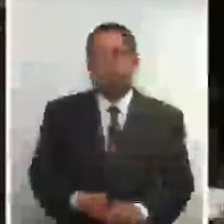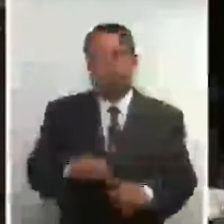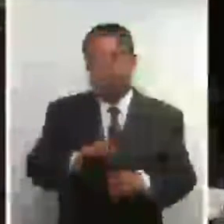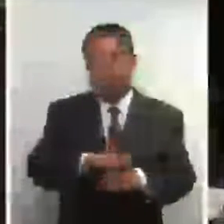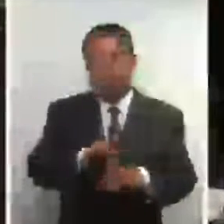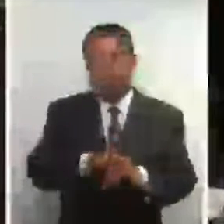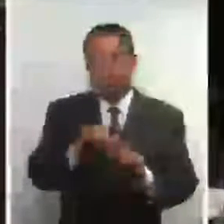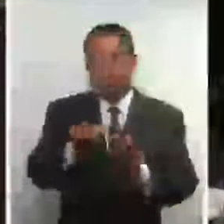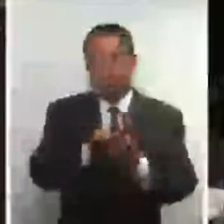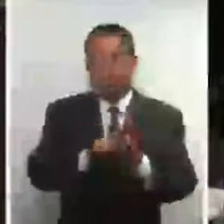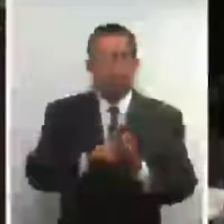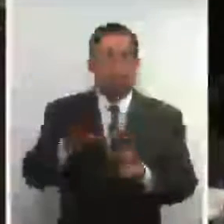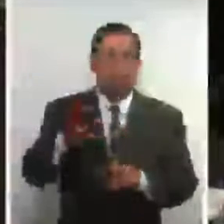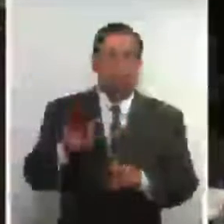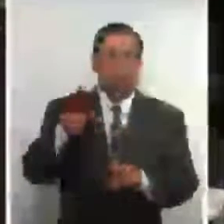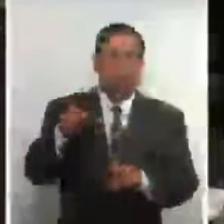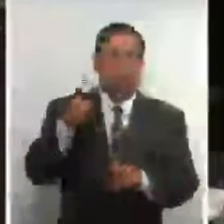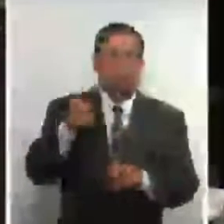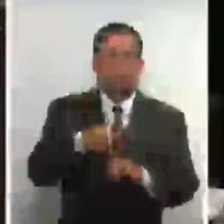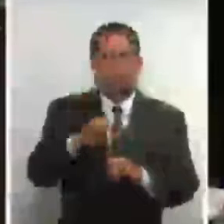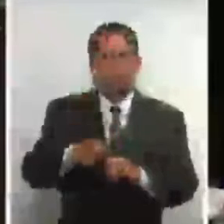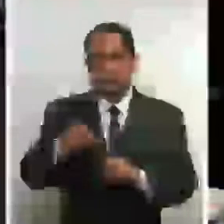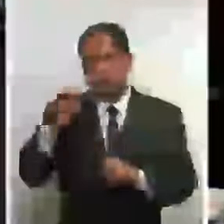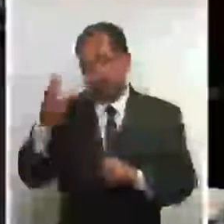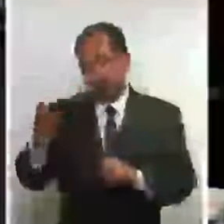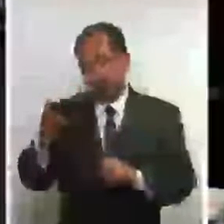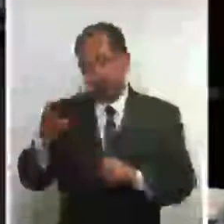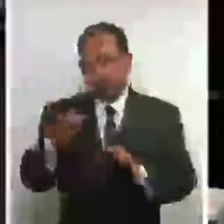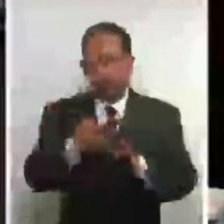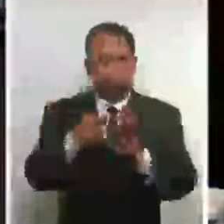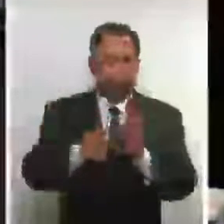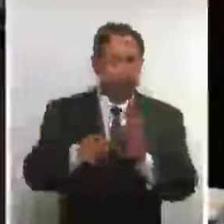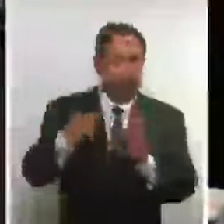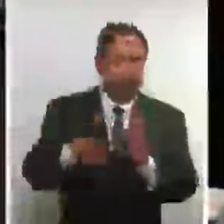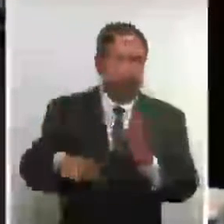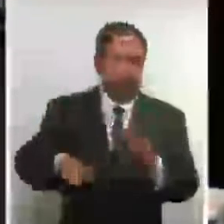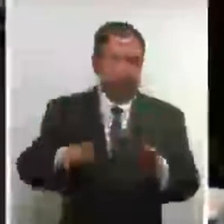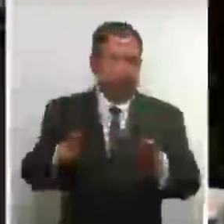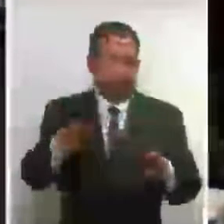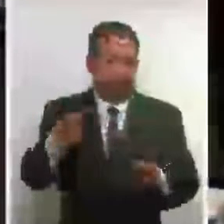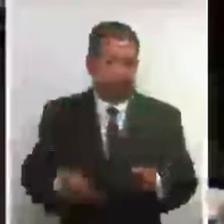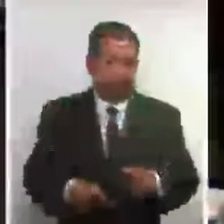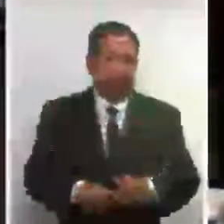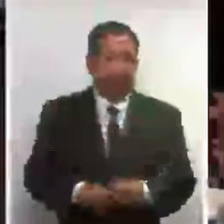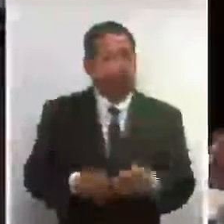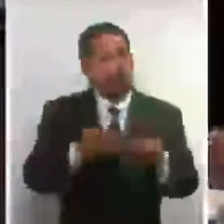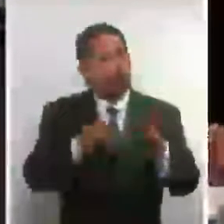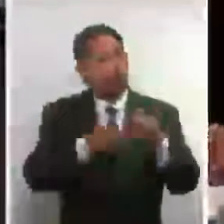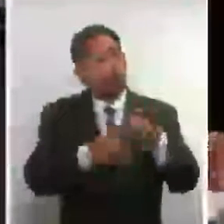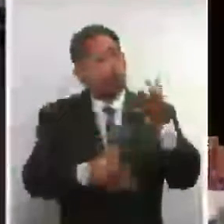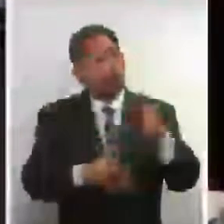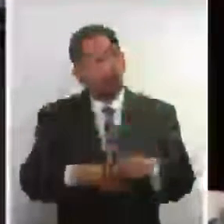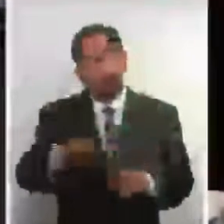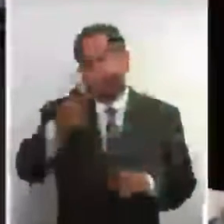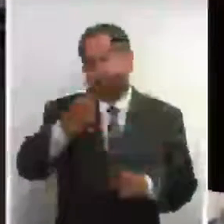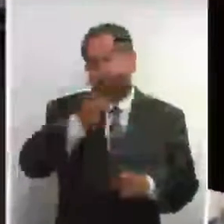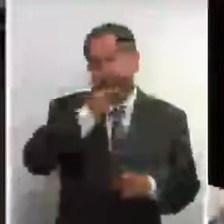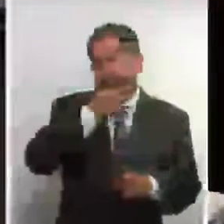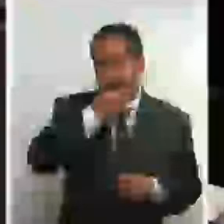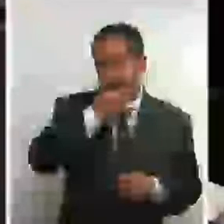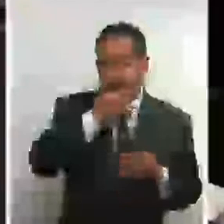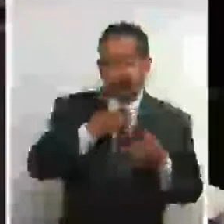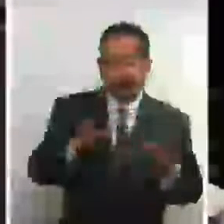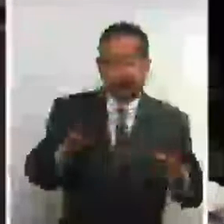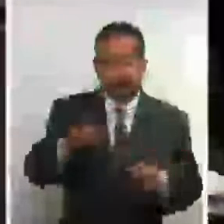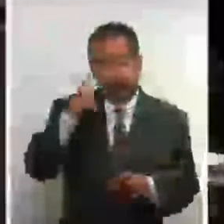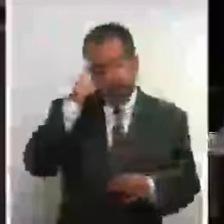se refiere el artículo 42, numeral 3 del Reglamento para el Gobierno Interior. Ábrase el sistema electrónico por 2 minutos